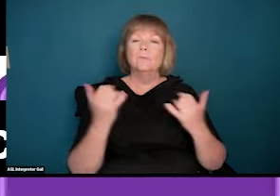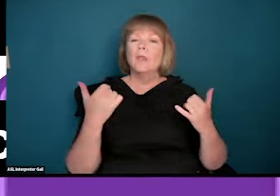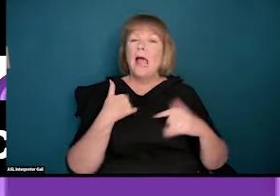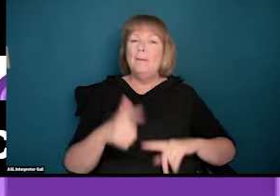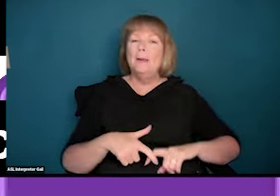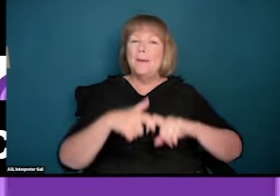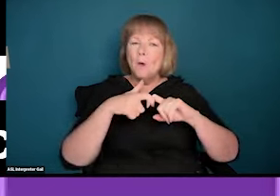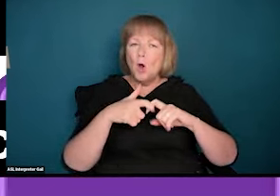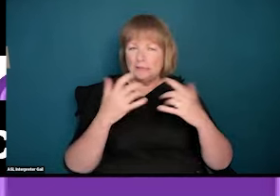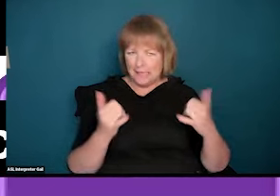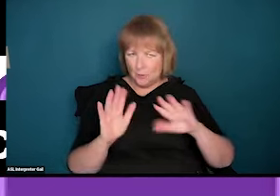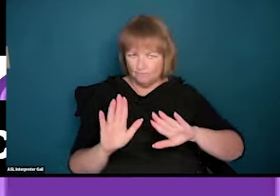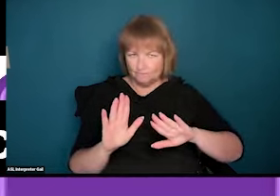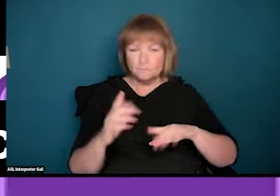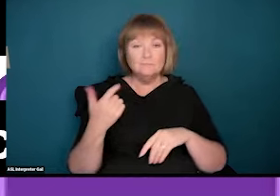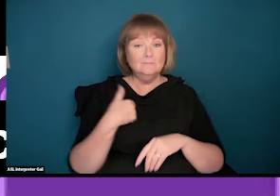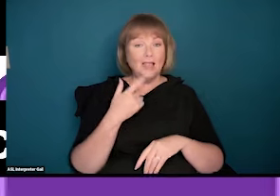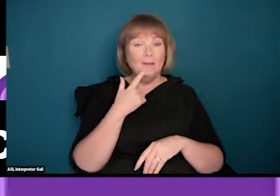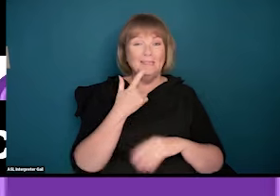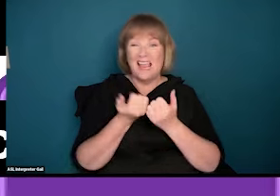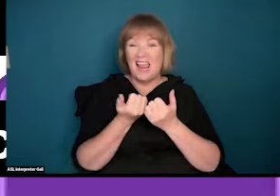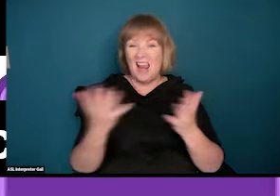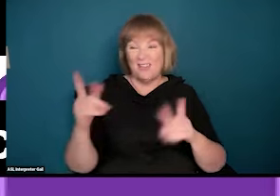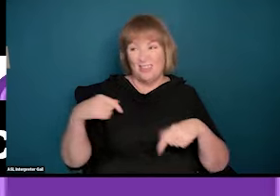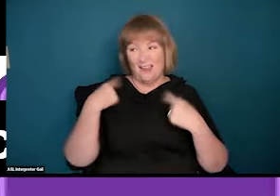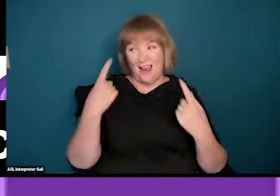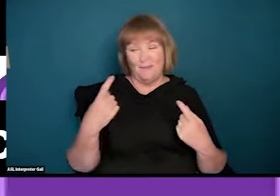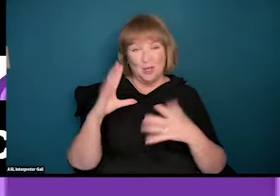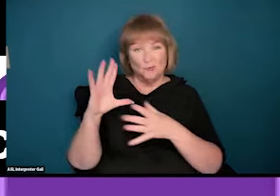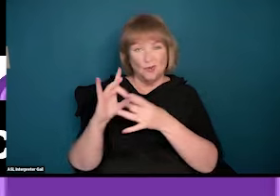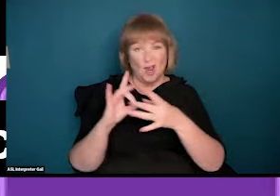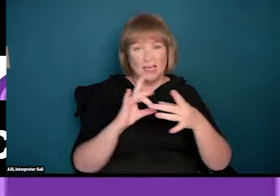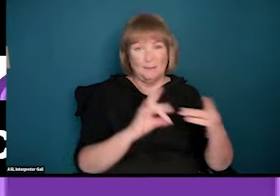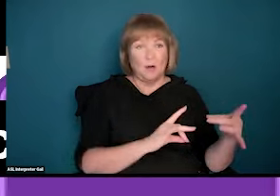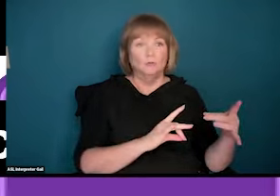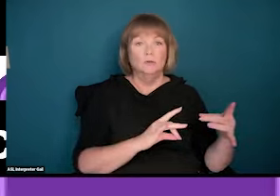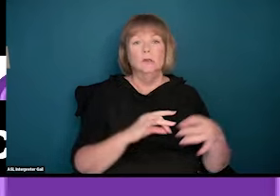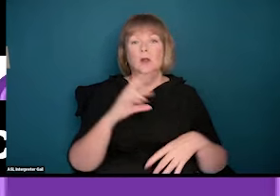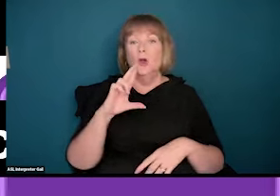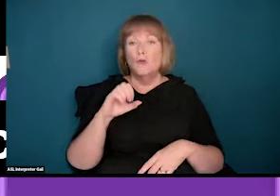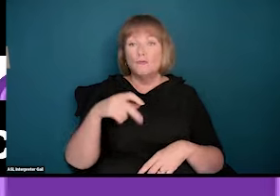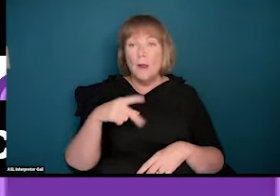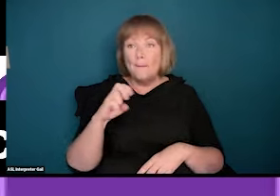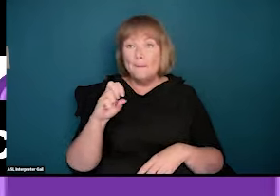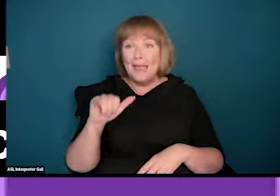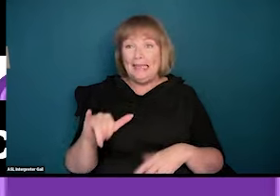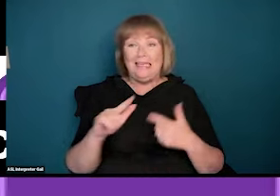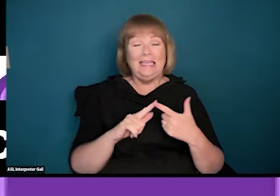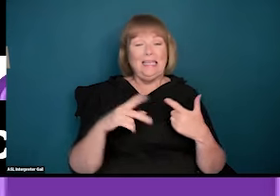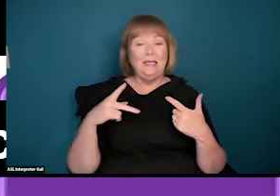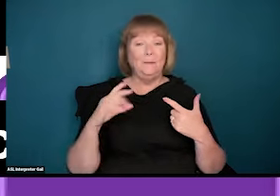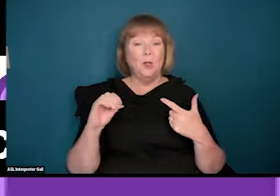accesibilidad a todo ese ingreso de la forma de una persona que no tiene un asignado. Entonces, estas son las cosas que nosotros